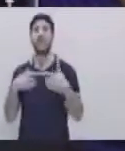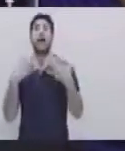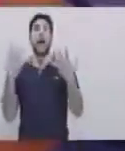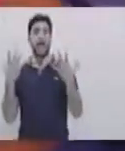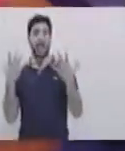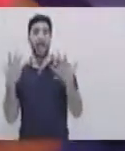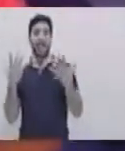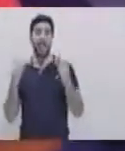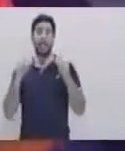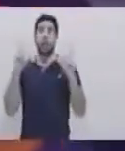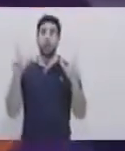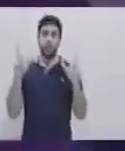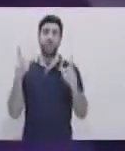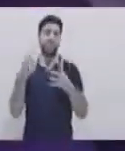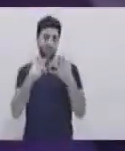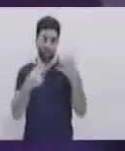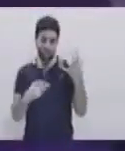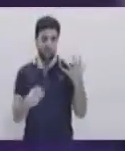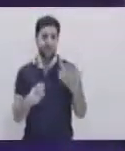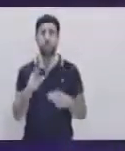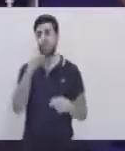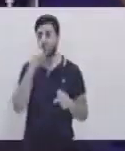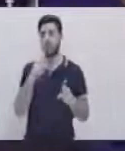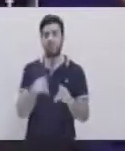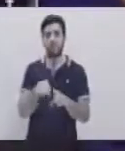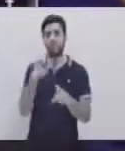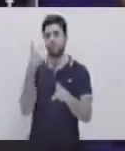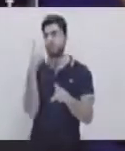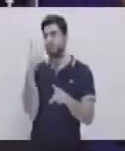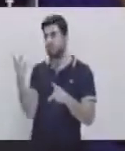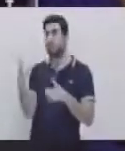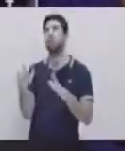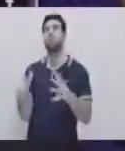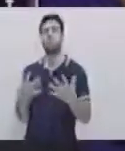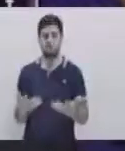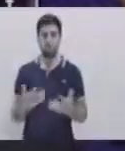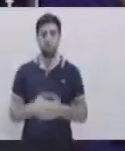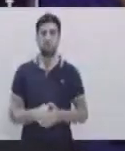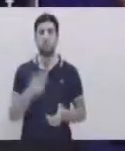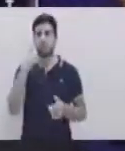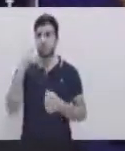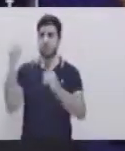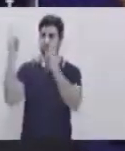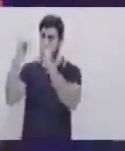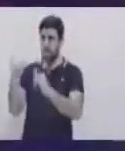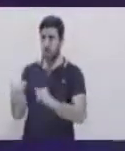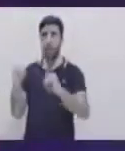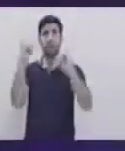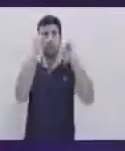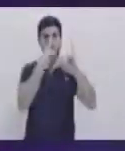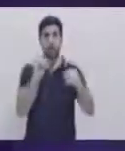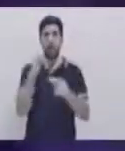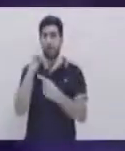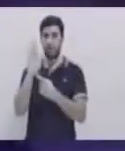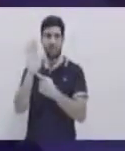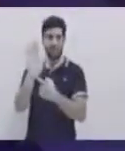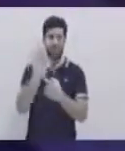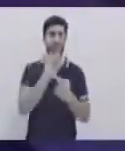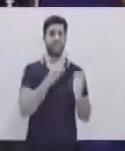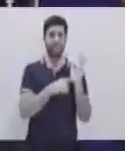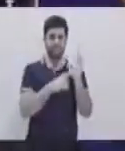con enojo. Vamos a observar las siguientes imágenes. Vean a la